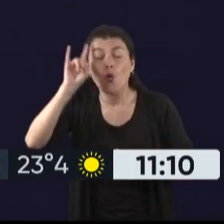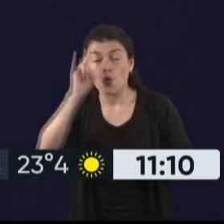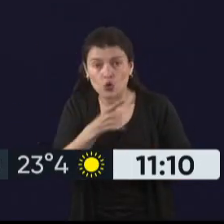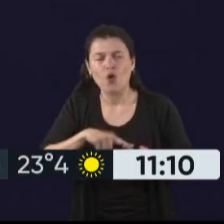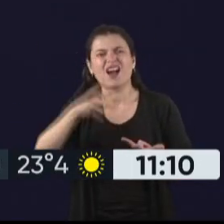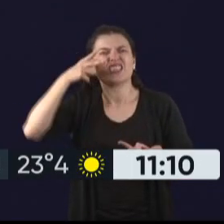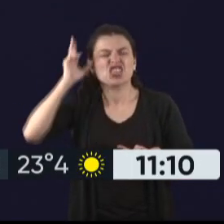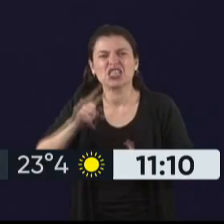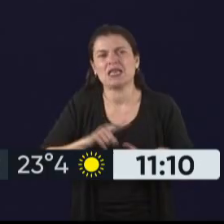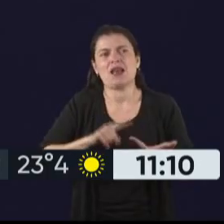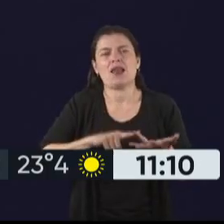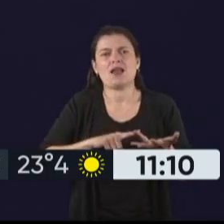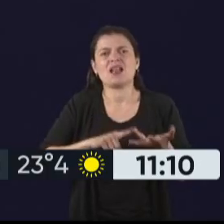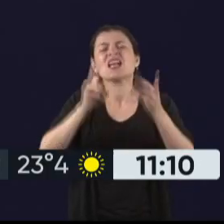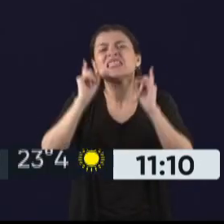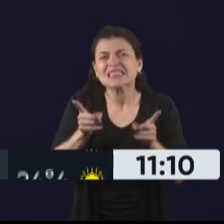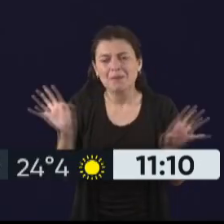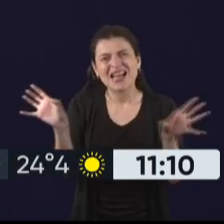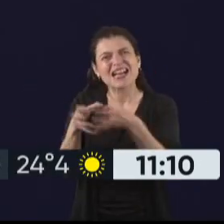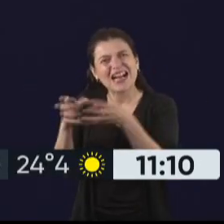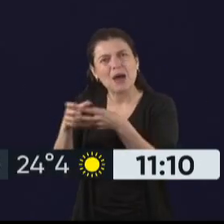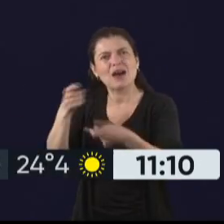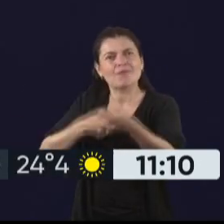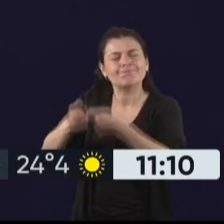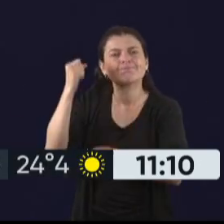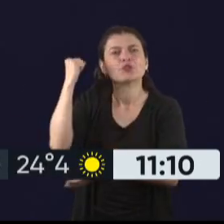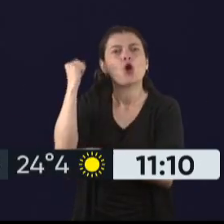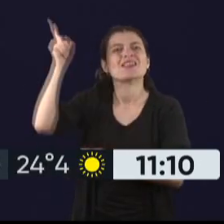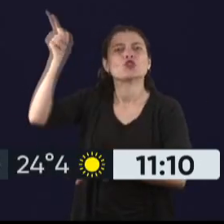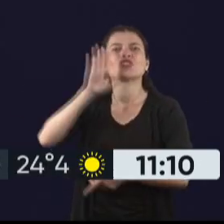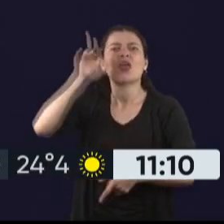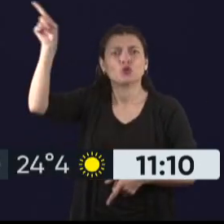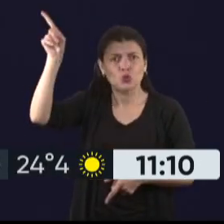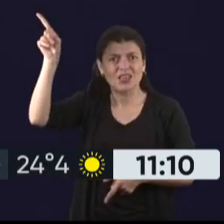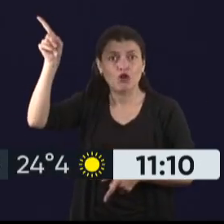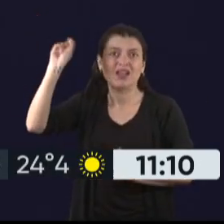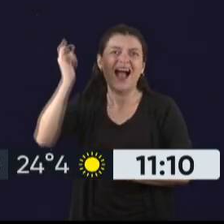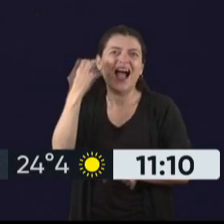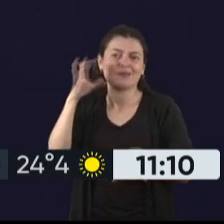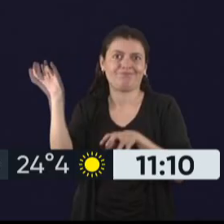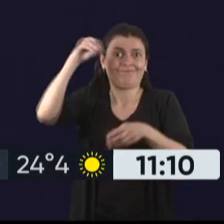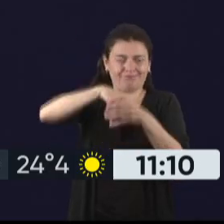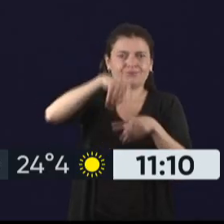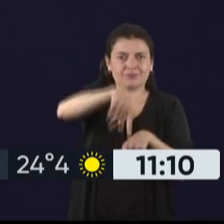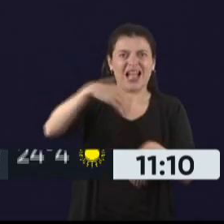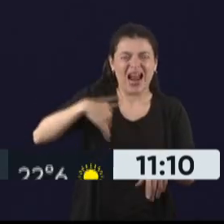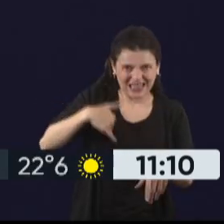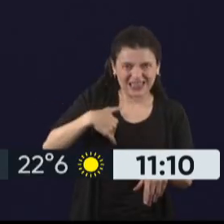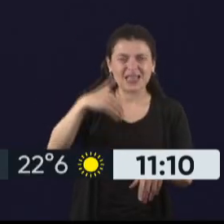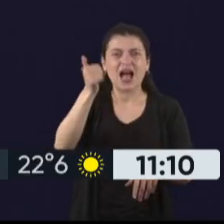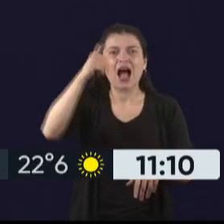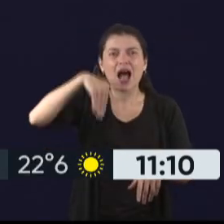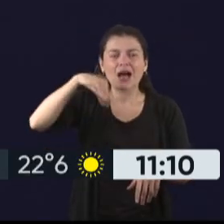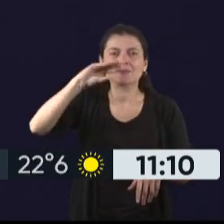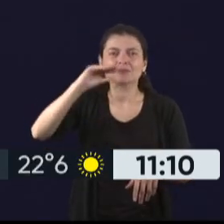Chile, así como de la Cámara de Comercio de los Estados Unidos en la Argentina, conocida como AmCham, el Bank